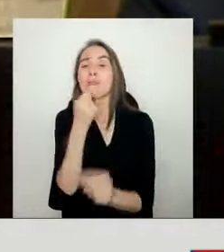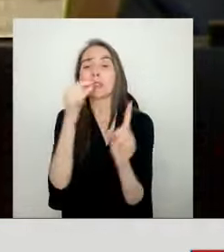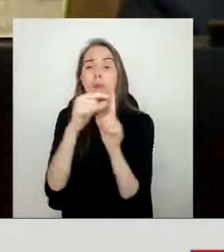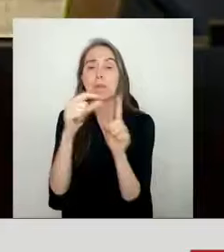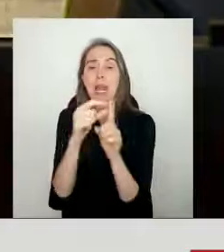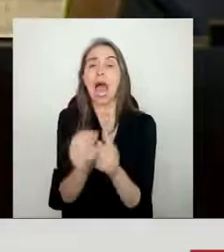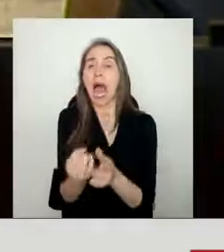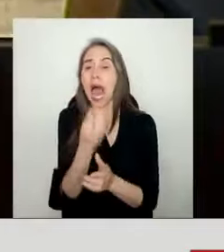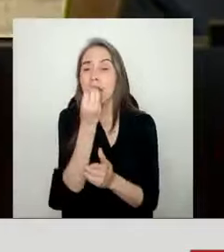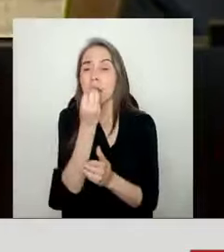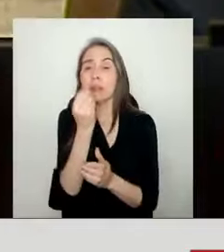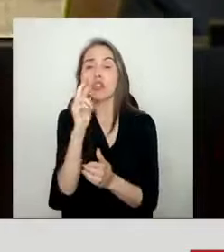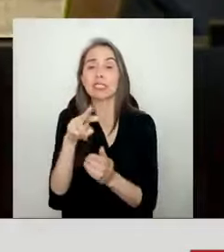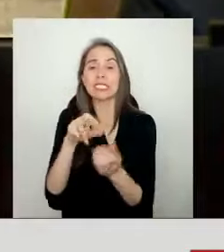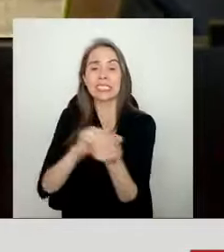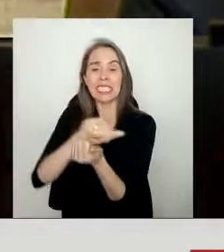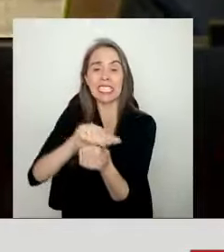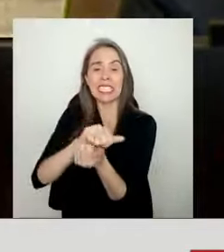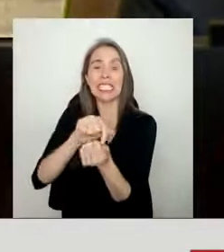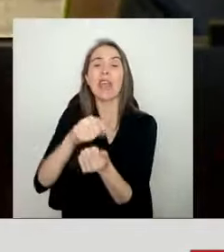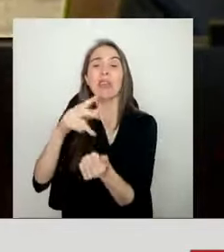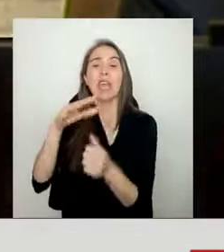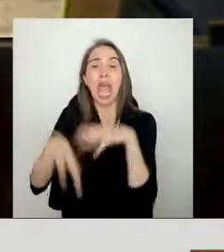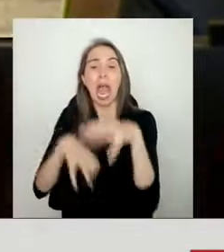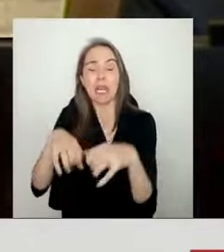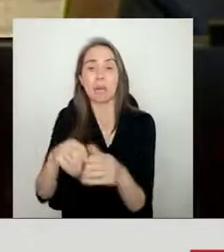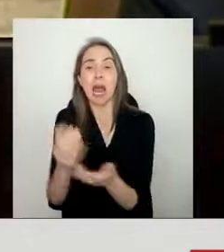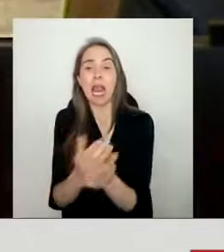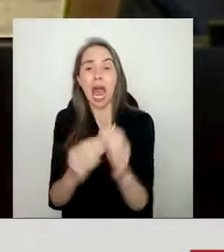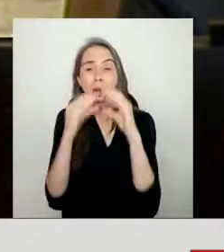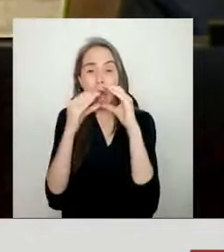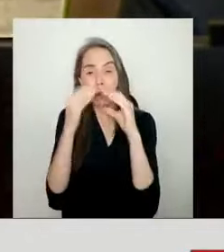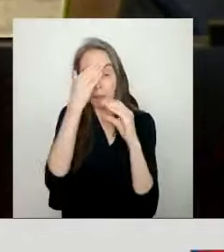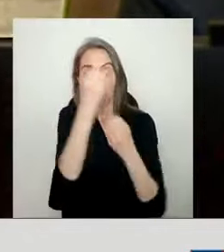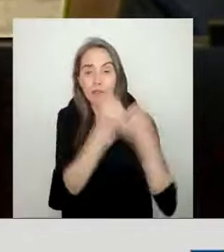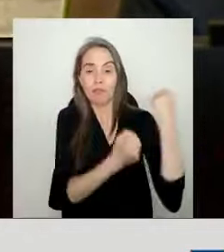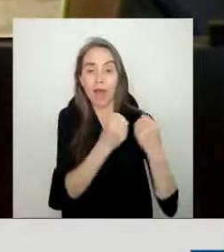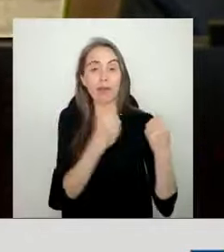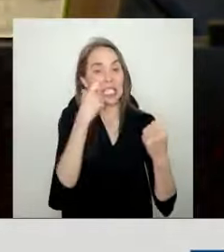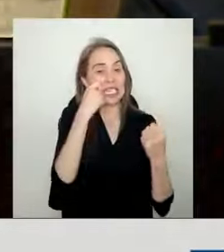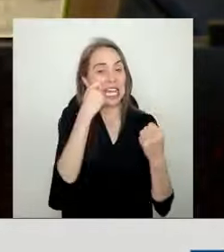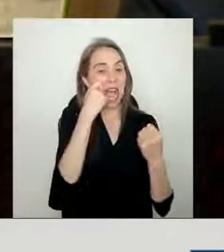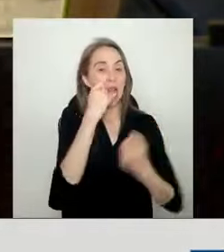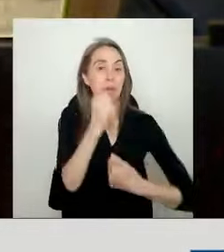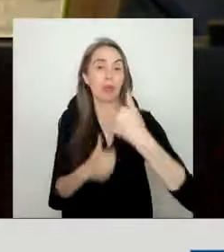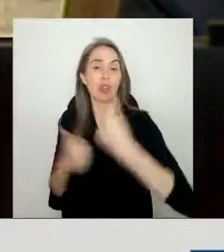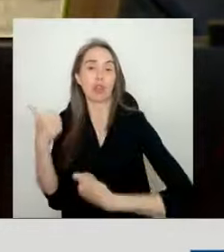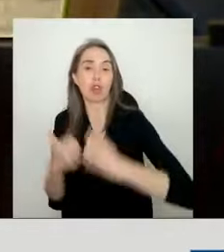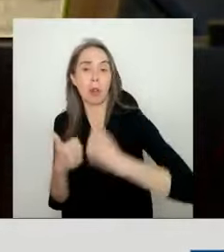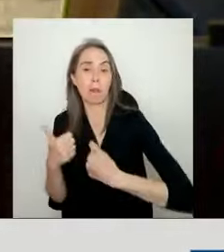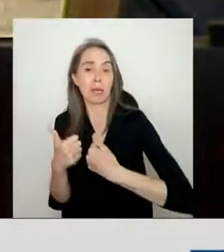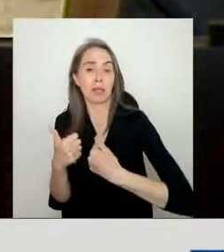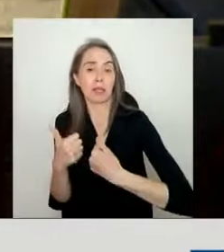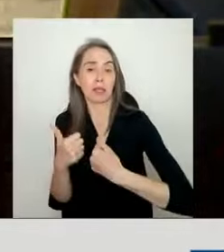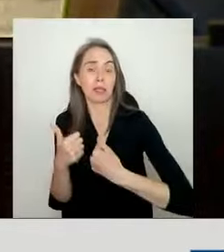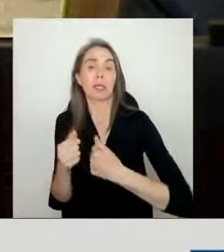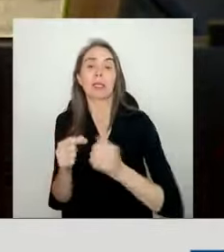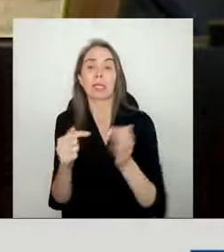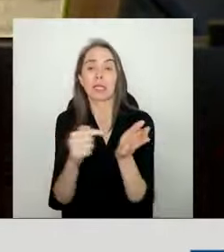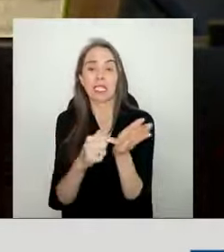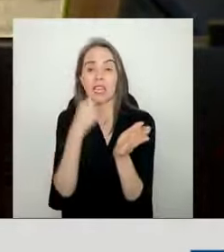simple esta hamburguesa que le preocupa a la industria de la carne que pueda competirle que diga que no tiene carne